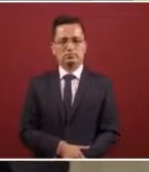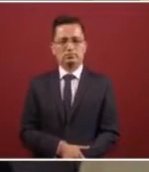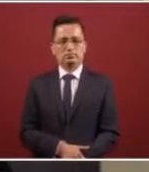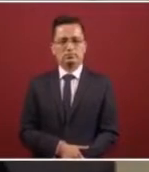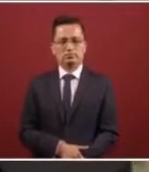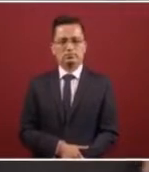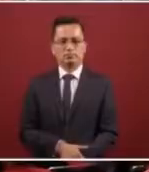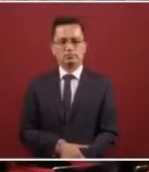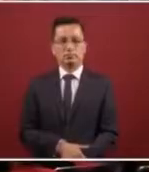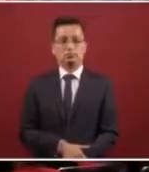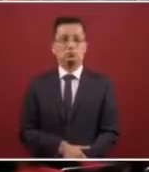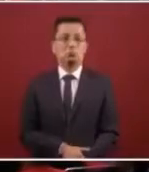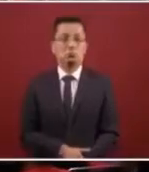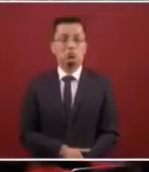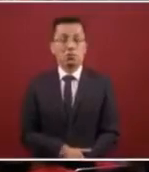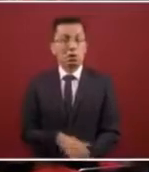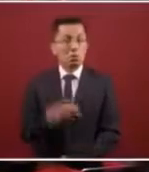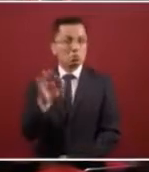Porque a lo mejor pensaban